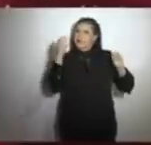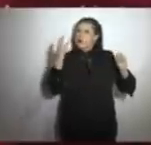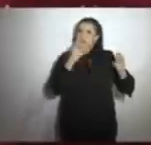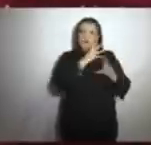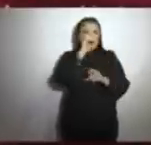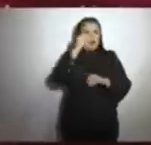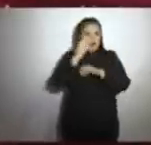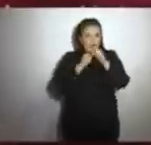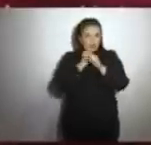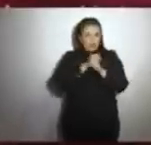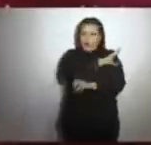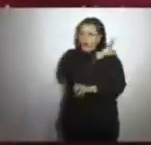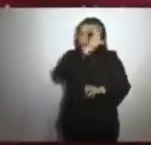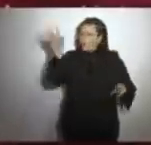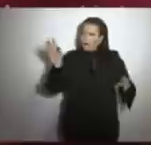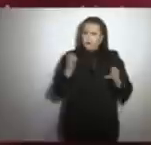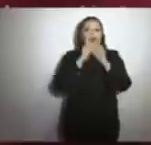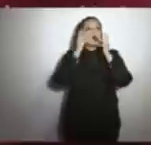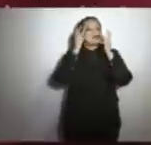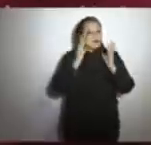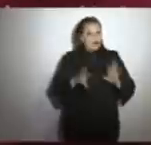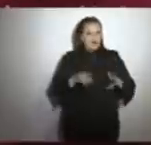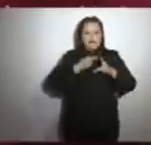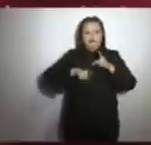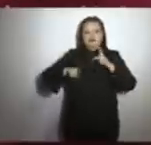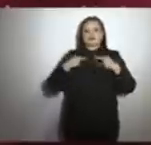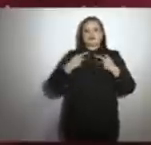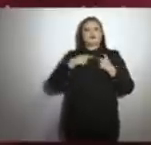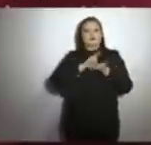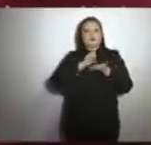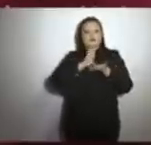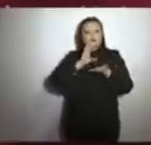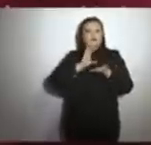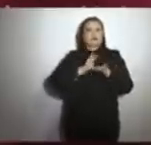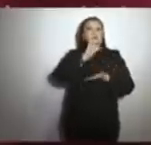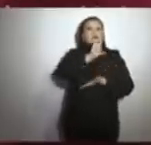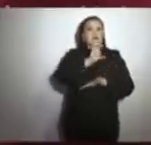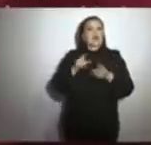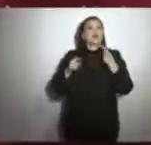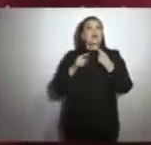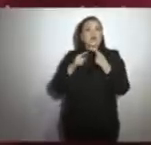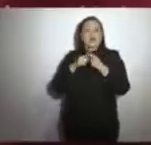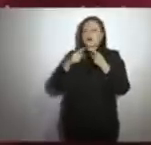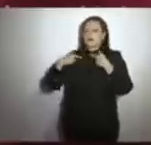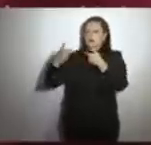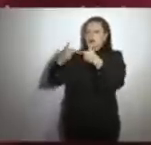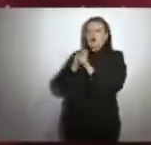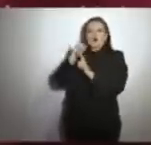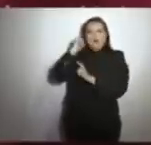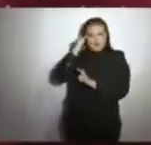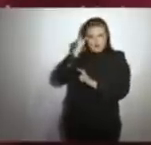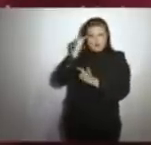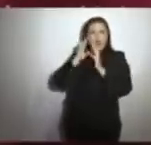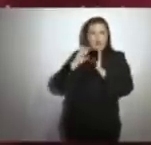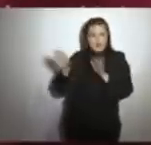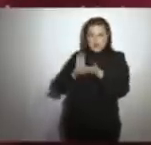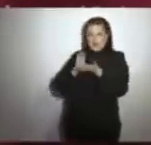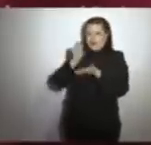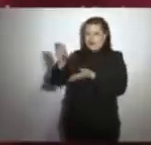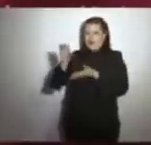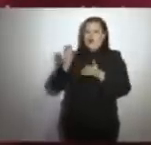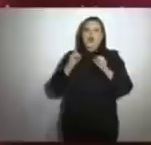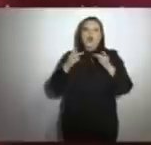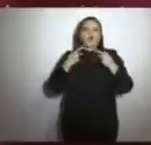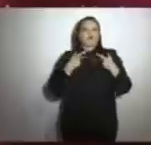hemos hecho de manera universal para las personas indígenas, para las personas de las regiones y de